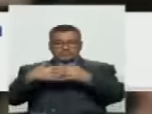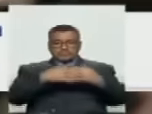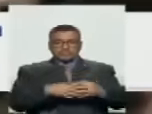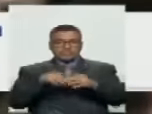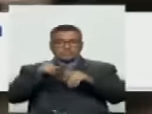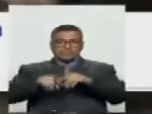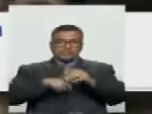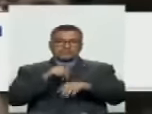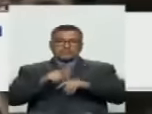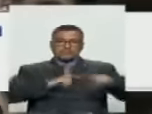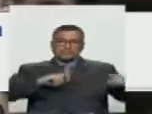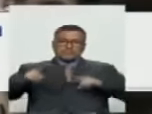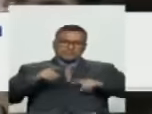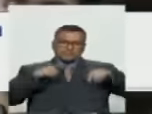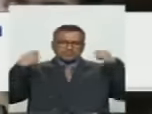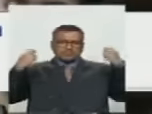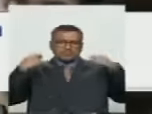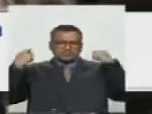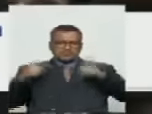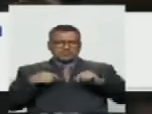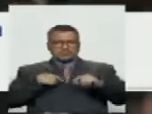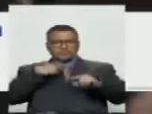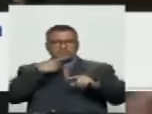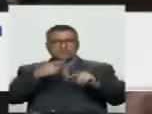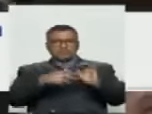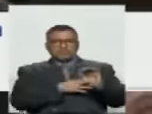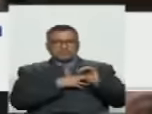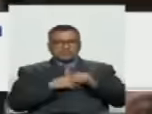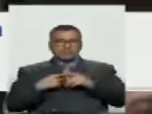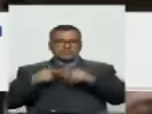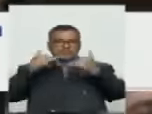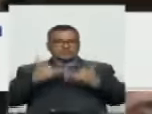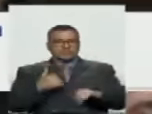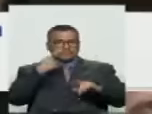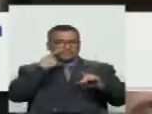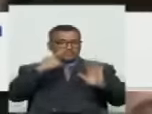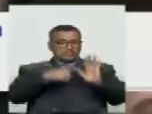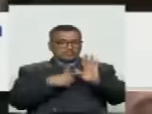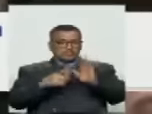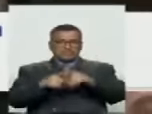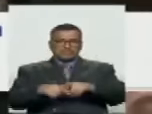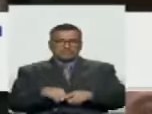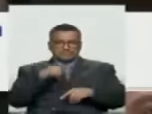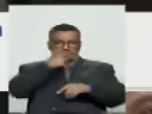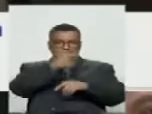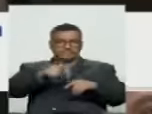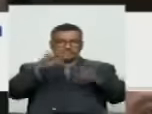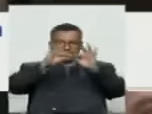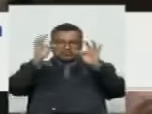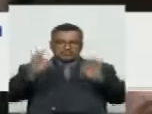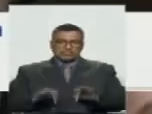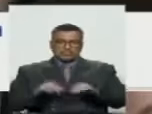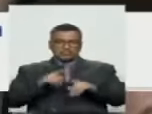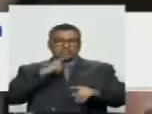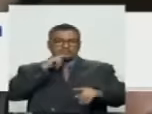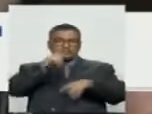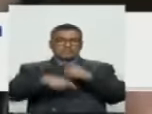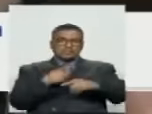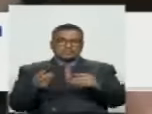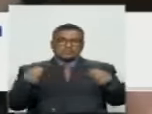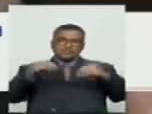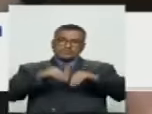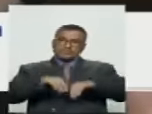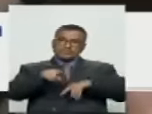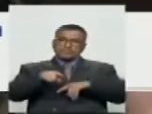ves a esa dirigencia que en campaña se vestía de demócrata y ahora los ves desconociendo todos los poderes públicos. A la conclusión a la que llegamos